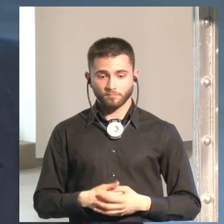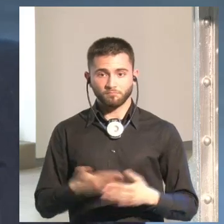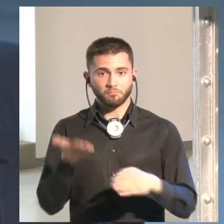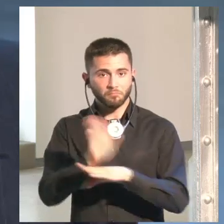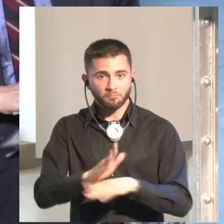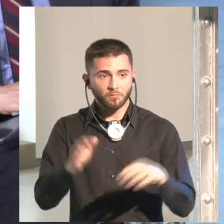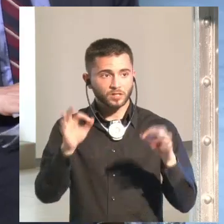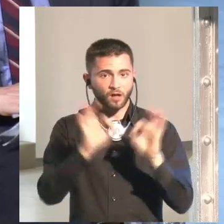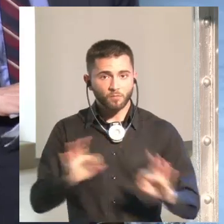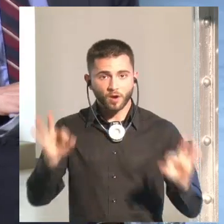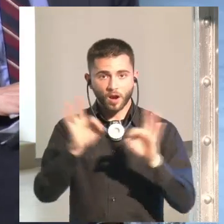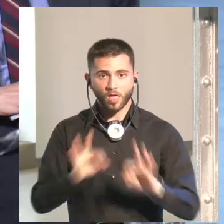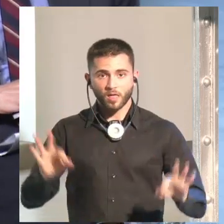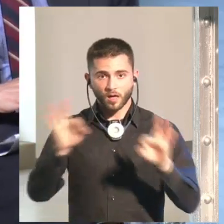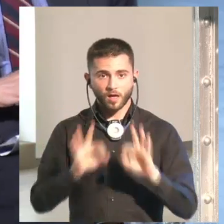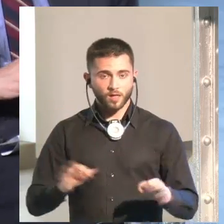interesado por ninguna persona.